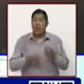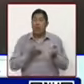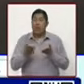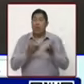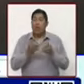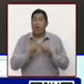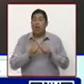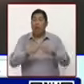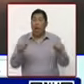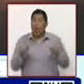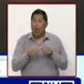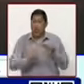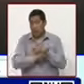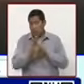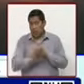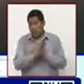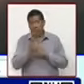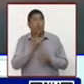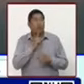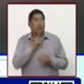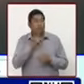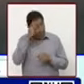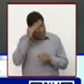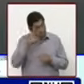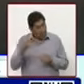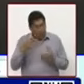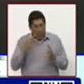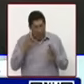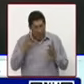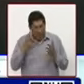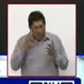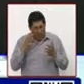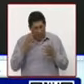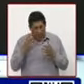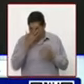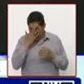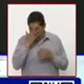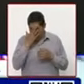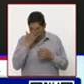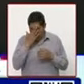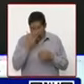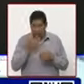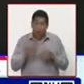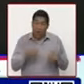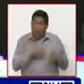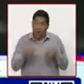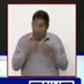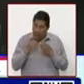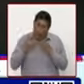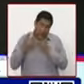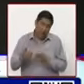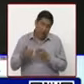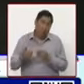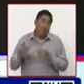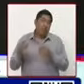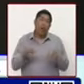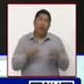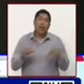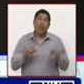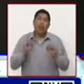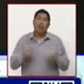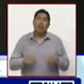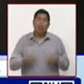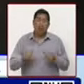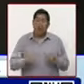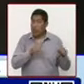Áreas Protegidas, y de hecho, con seguridad ellos ya se han constituido, cierto, en parte civil ante las instancias correspondientes para